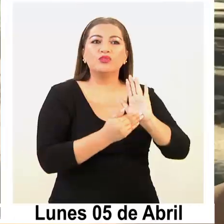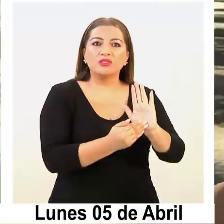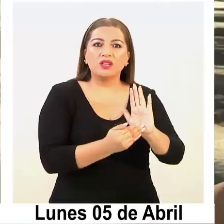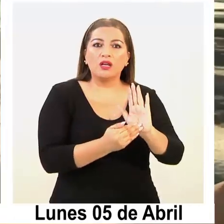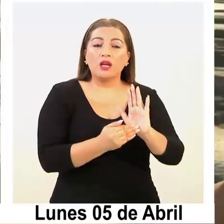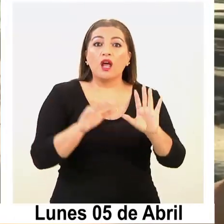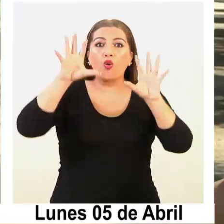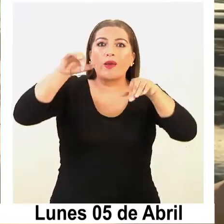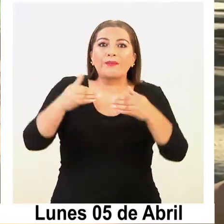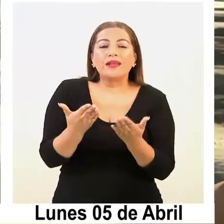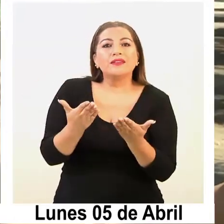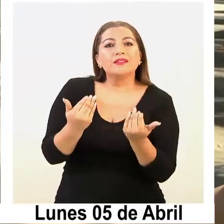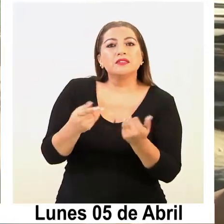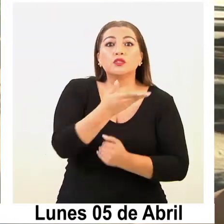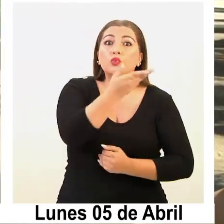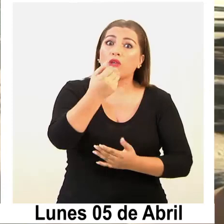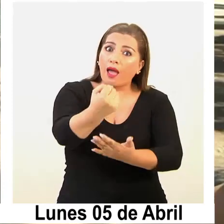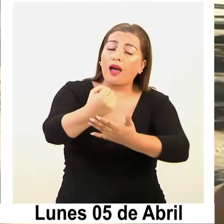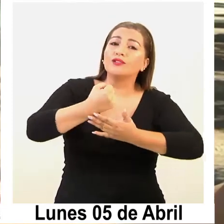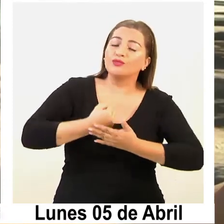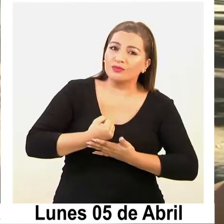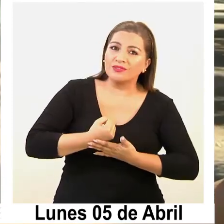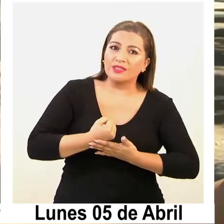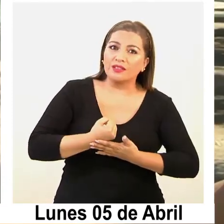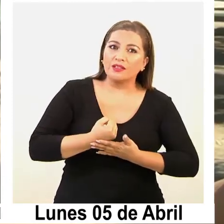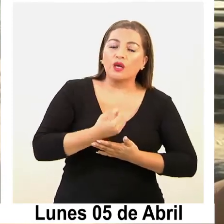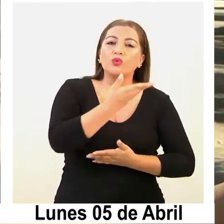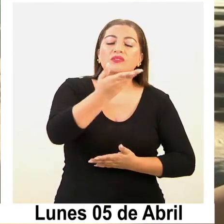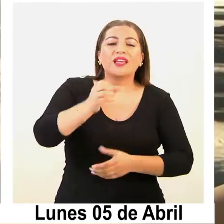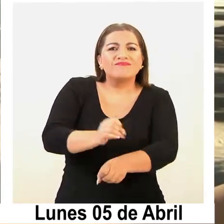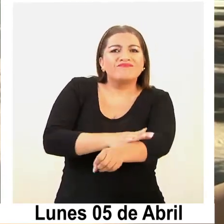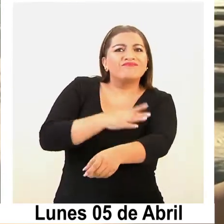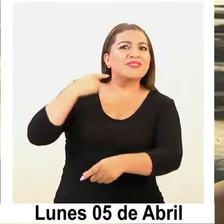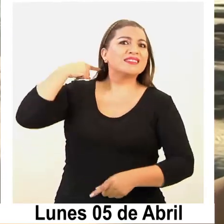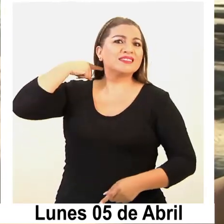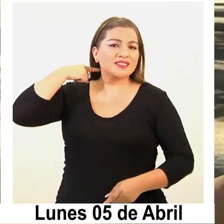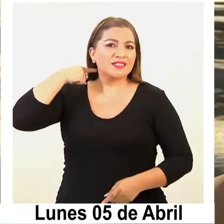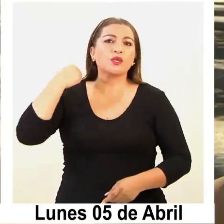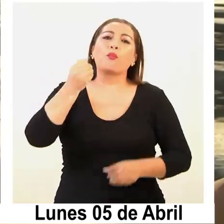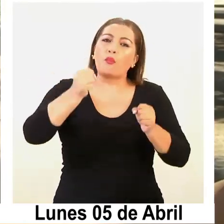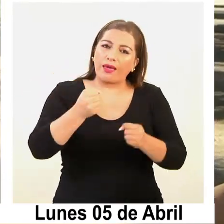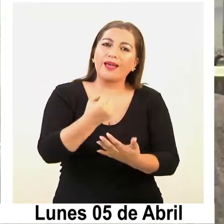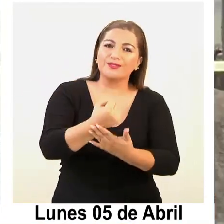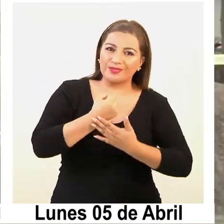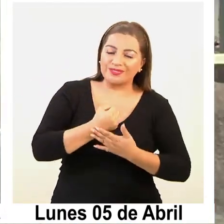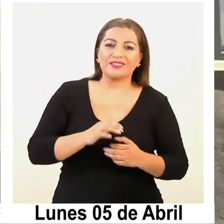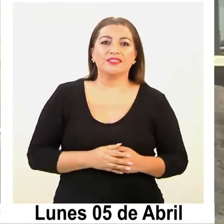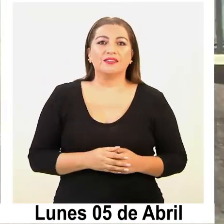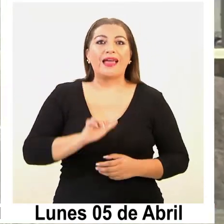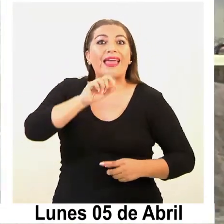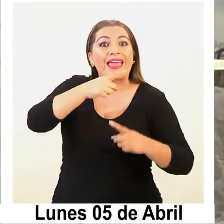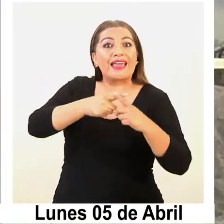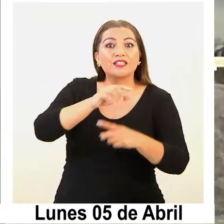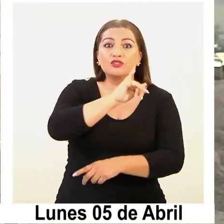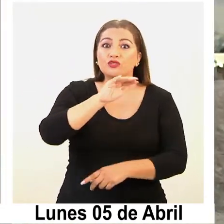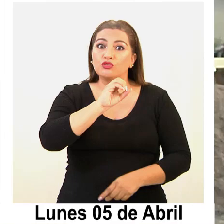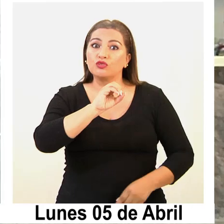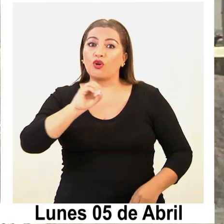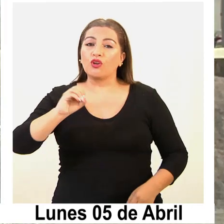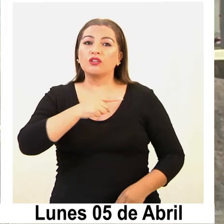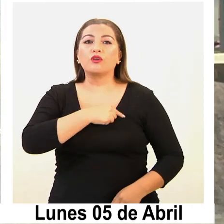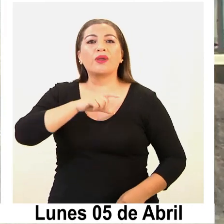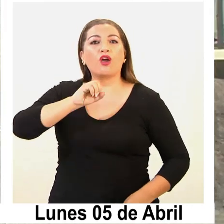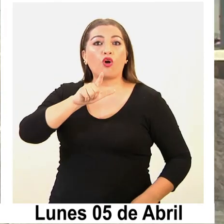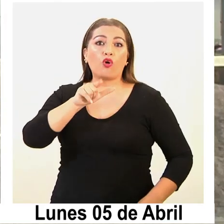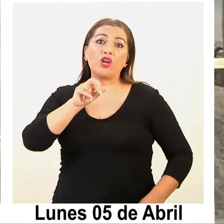necesidades que también tienen para poder ayudar que la población se sensibilice con esto y pueda ayudarlos también. El ex zoológico Los